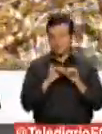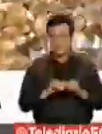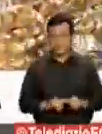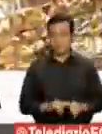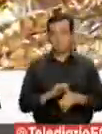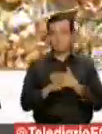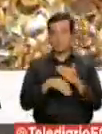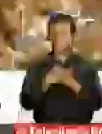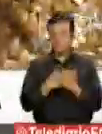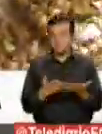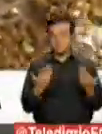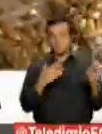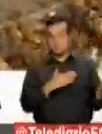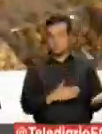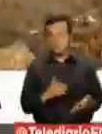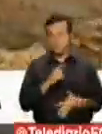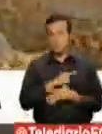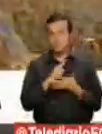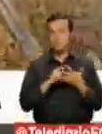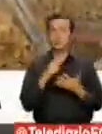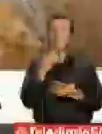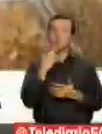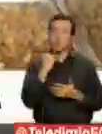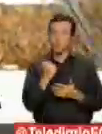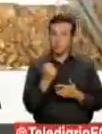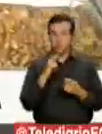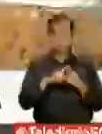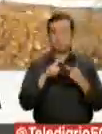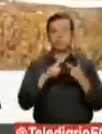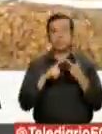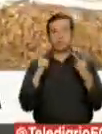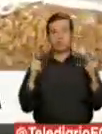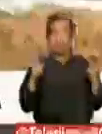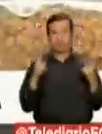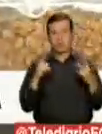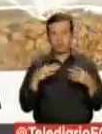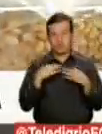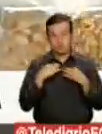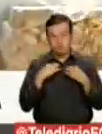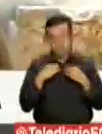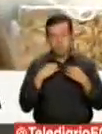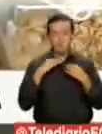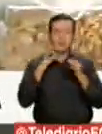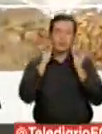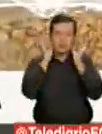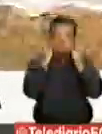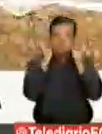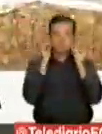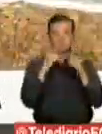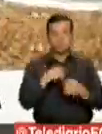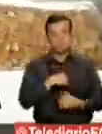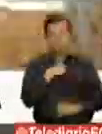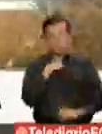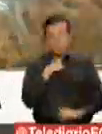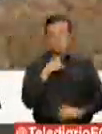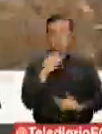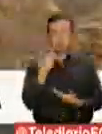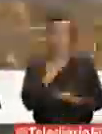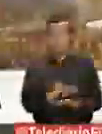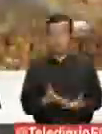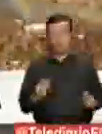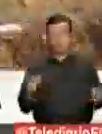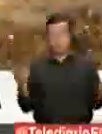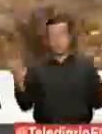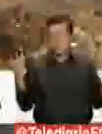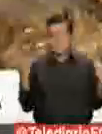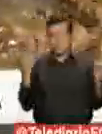nuestros emprendimientos. Tenemos de todo, desde dulces, vestidos, lencería, ternos, bisutería, tenemos muchas